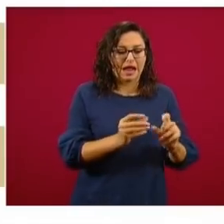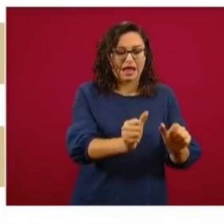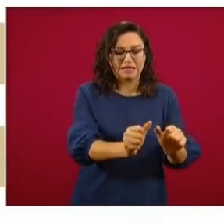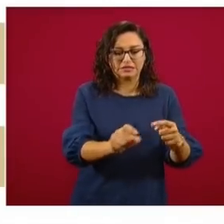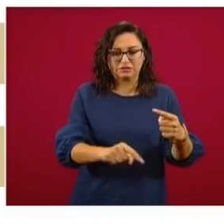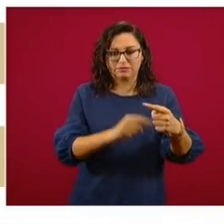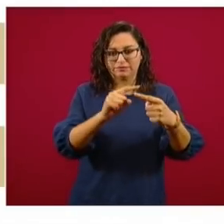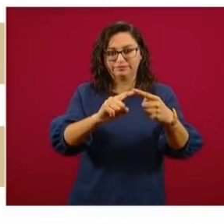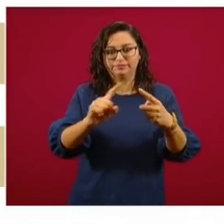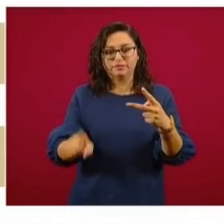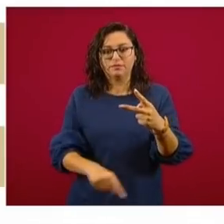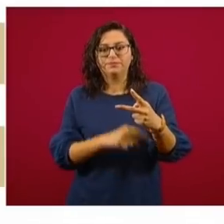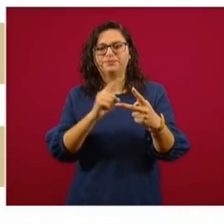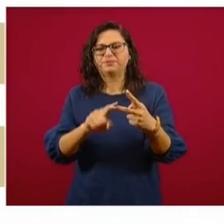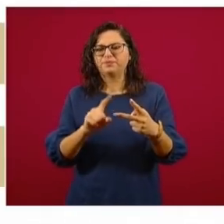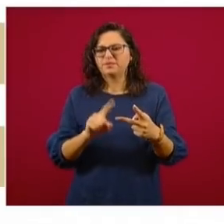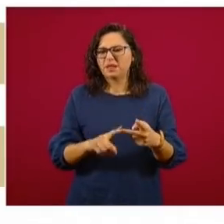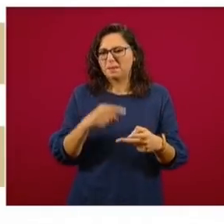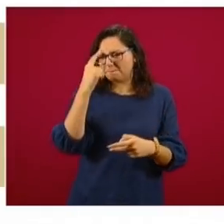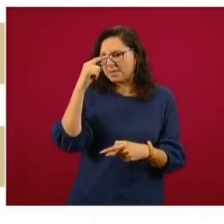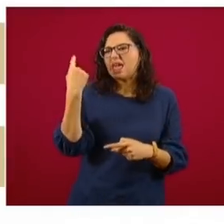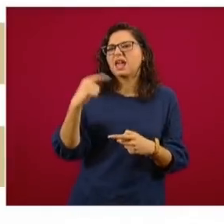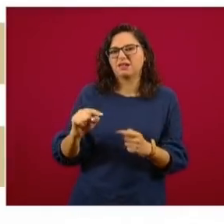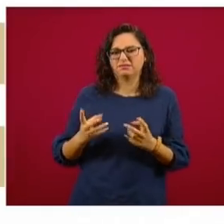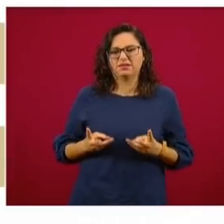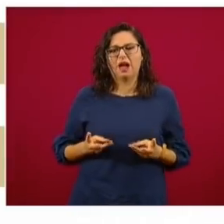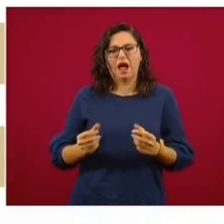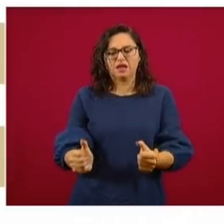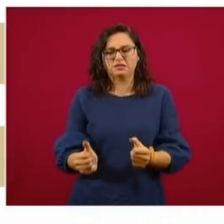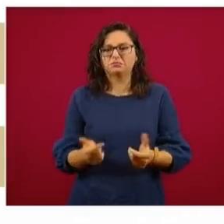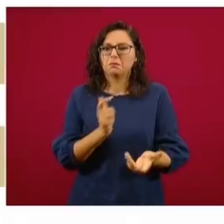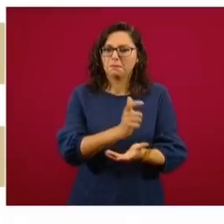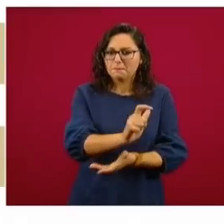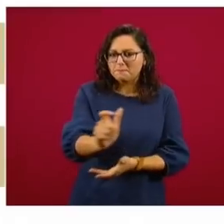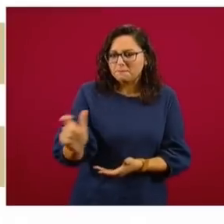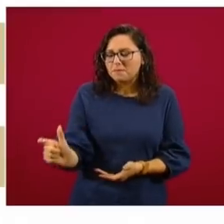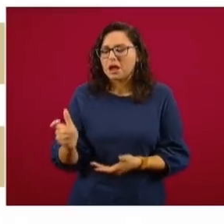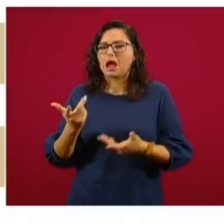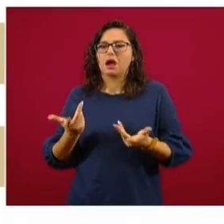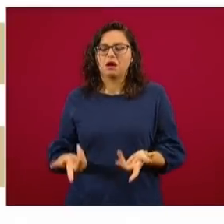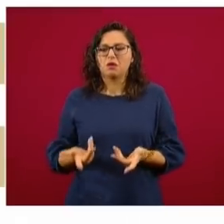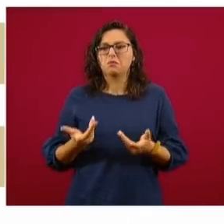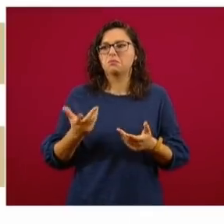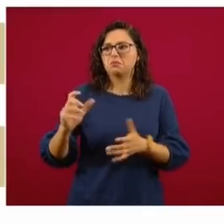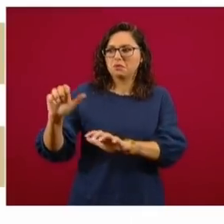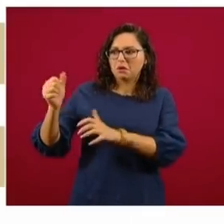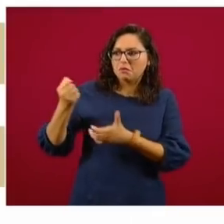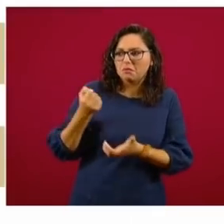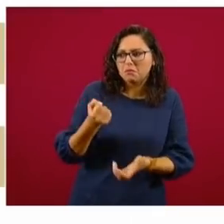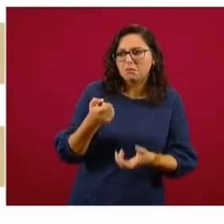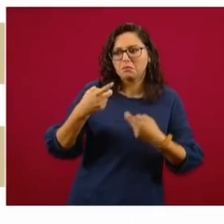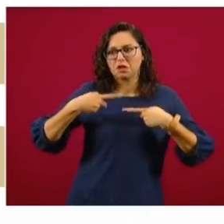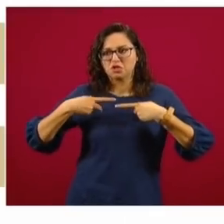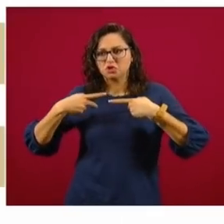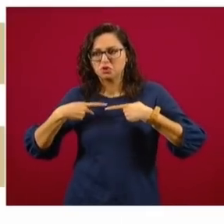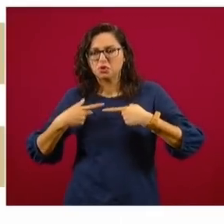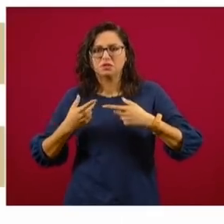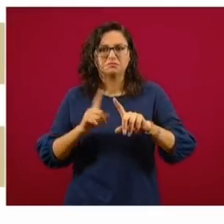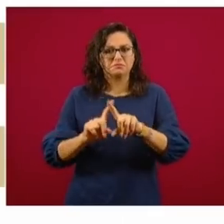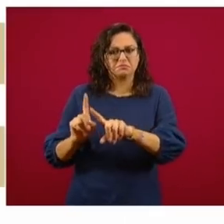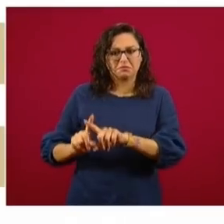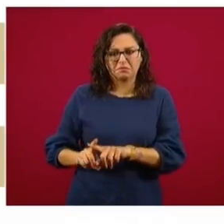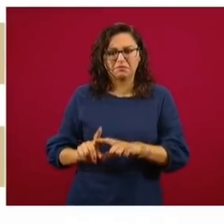clasificación responde a la pregunta en qué se gasta, es decir, si hay gasto de nómina, gasto corriente, gasto de inversión, en personal,